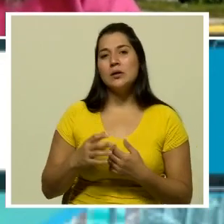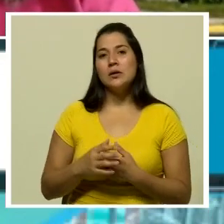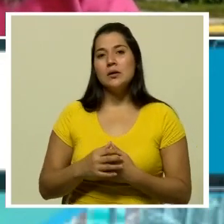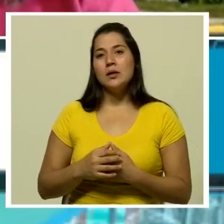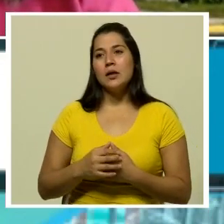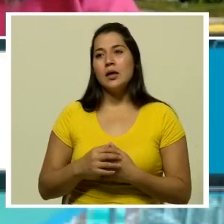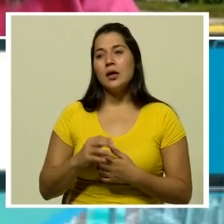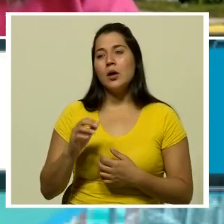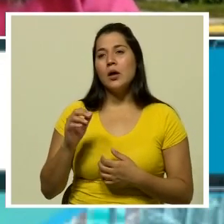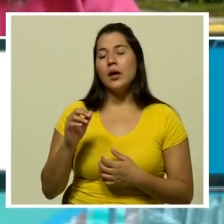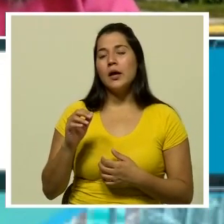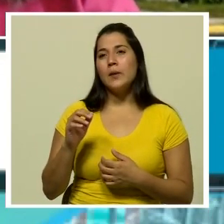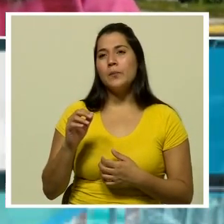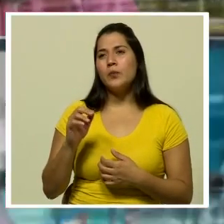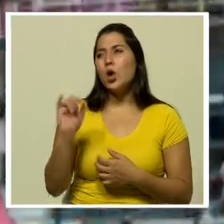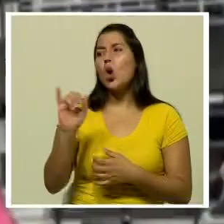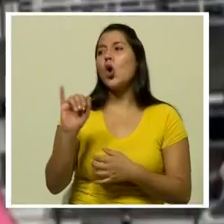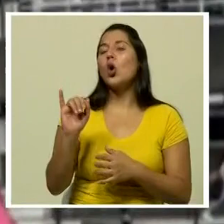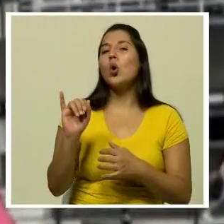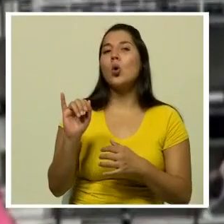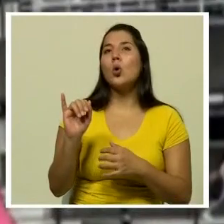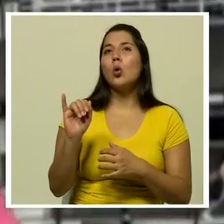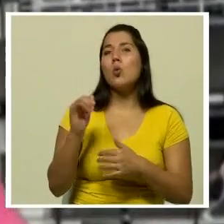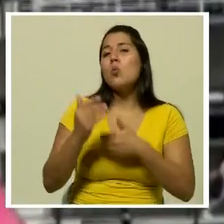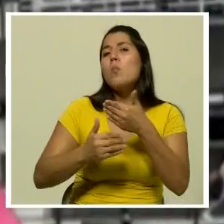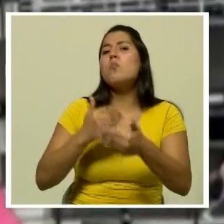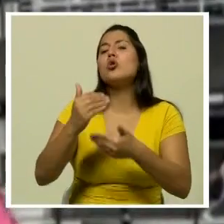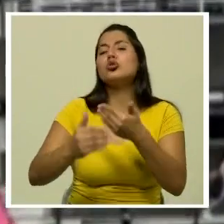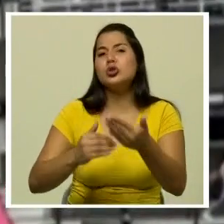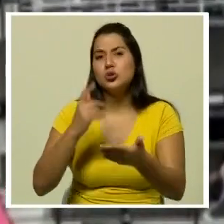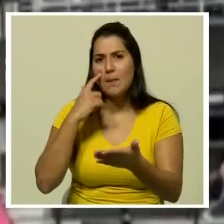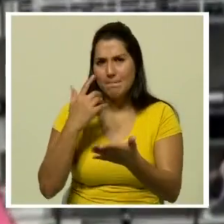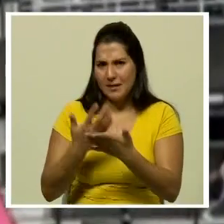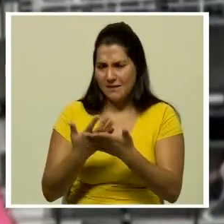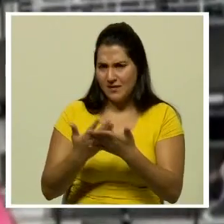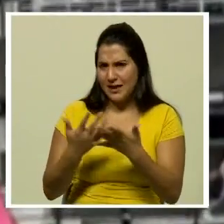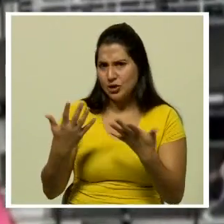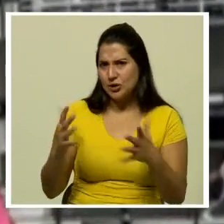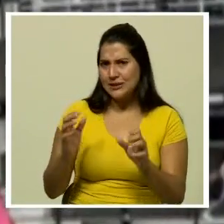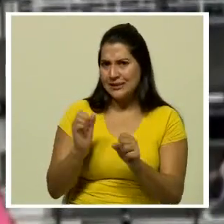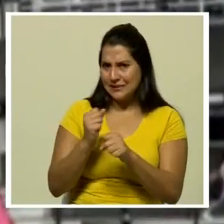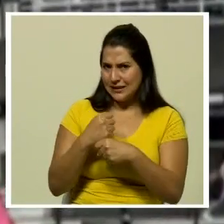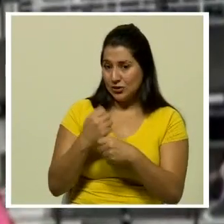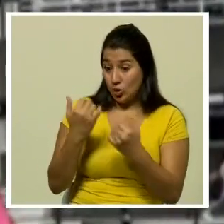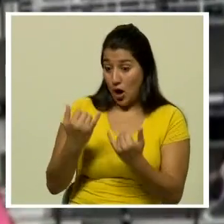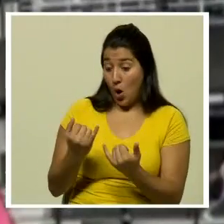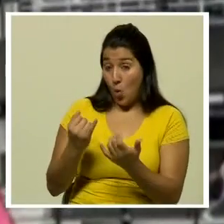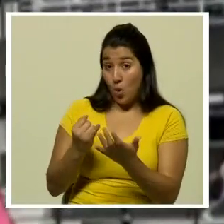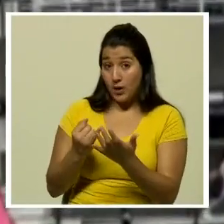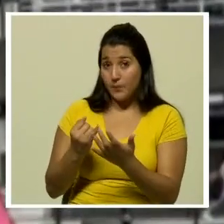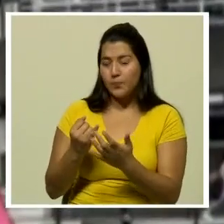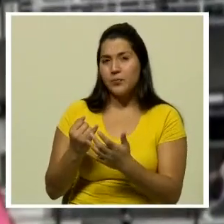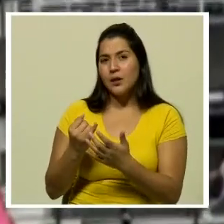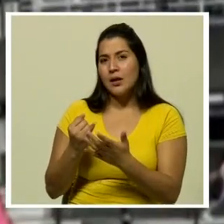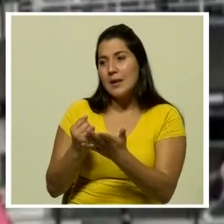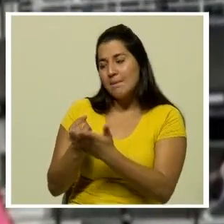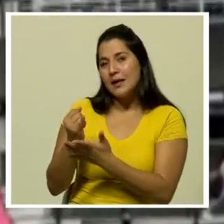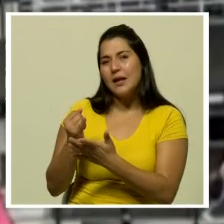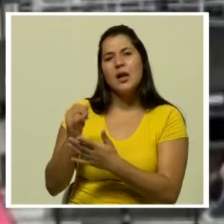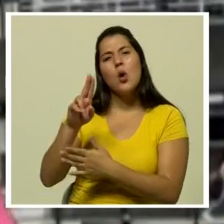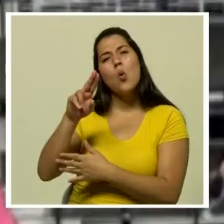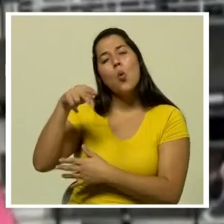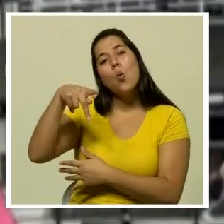la prensa, veo un proceso de verificación que se hizo, que incluso está siendo investigado por las autoridades